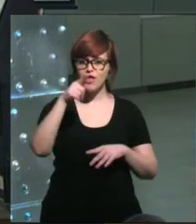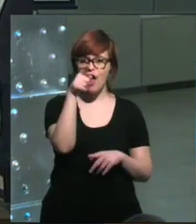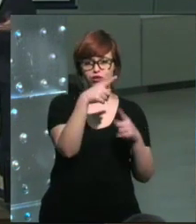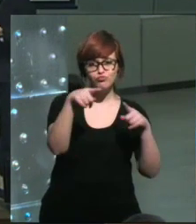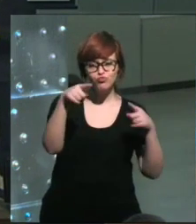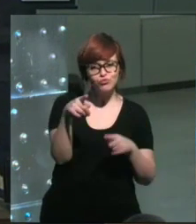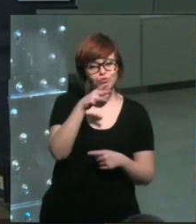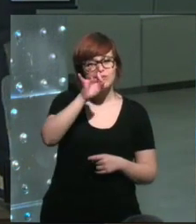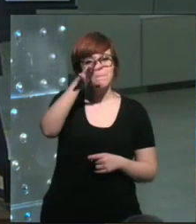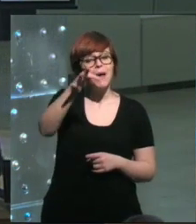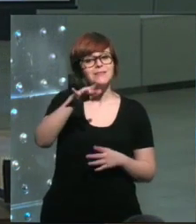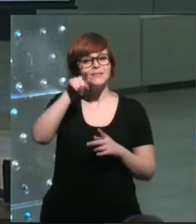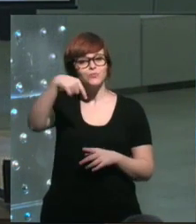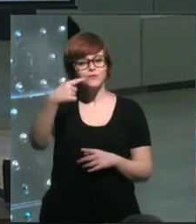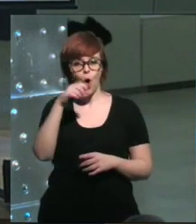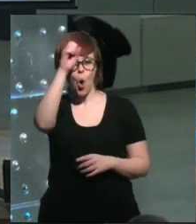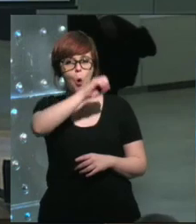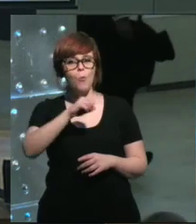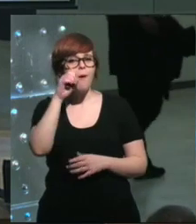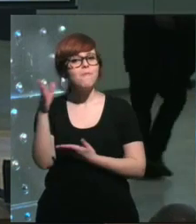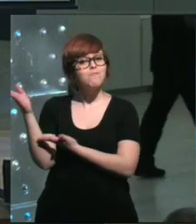y luego invitar al candidato.